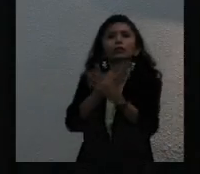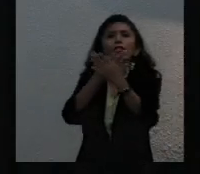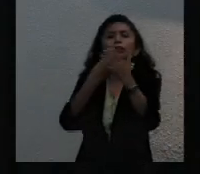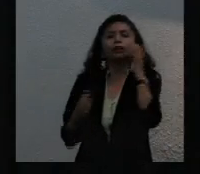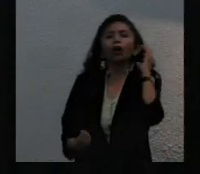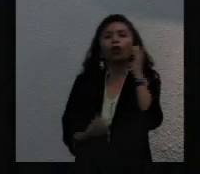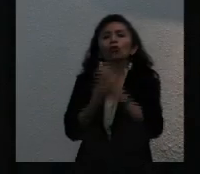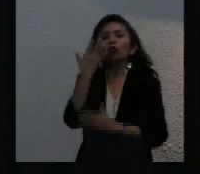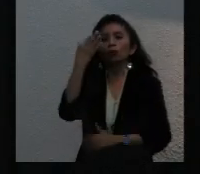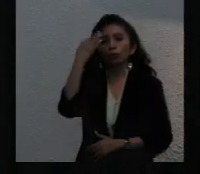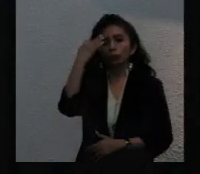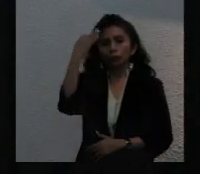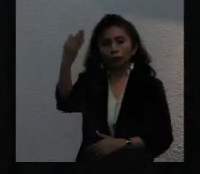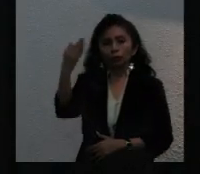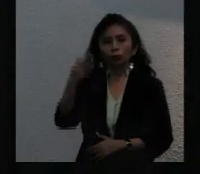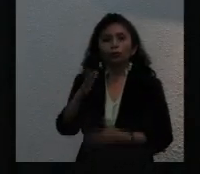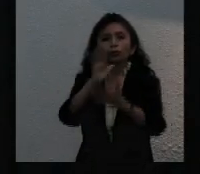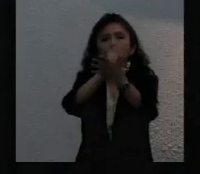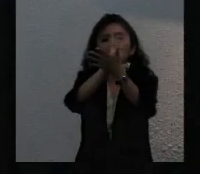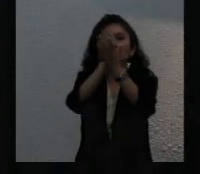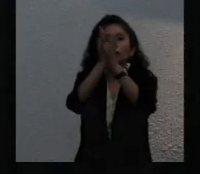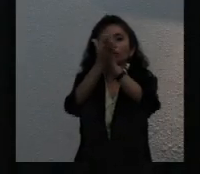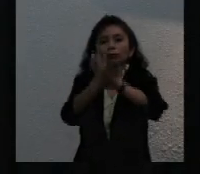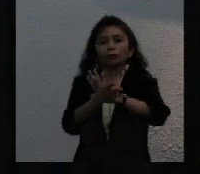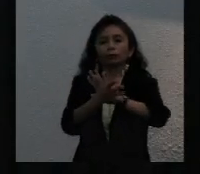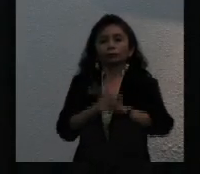la transformación.